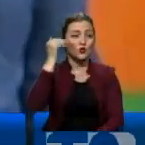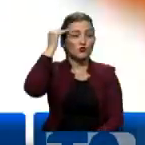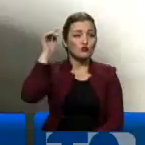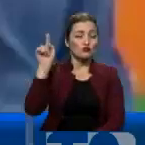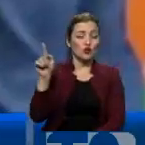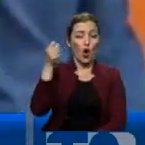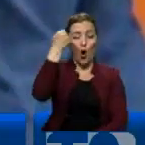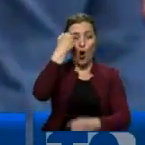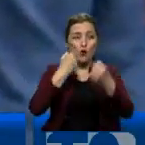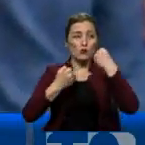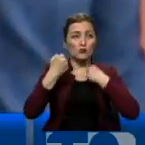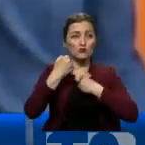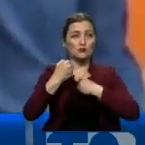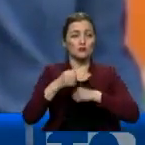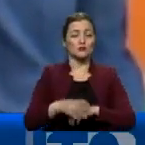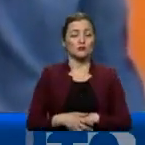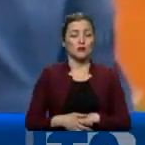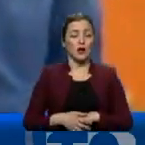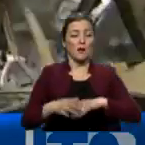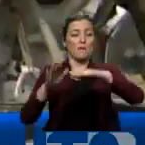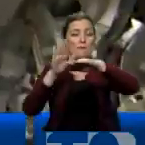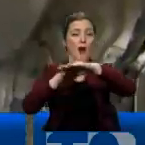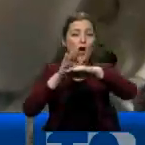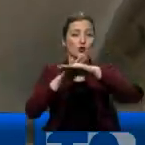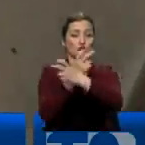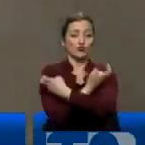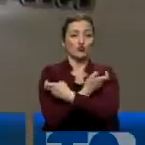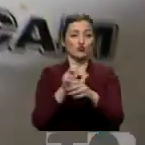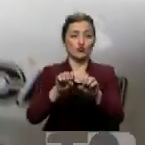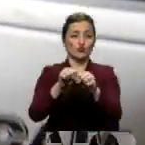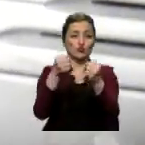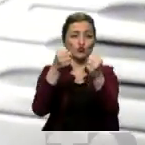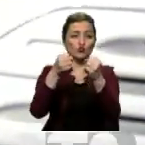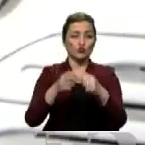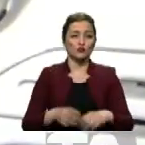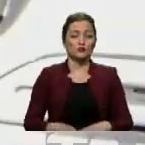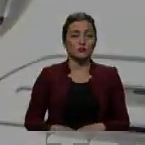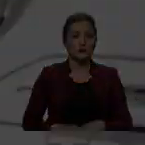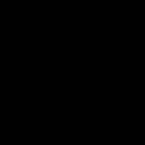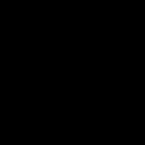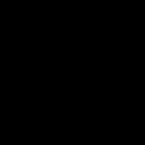presenta golpes y fractura en una de sus manos. Paul Tutiven, 24 horas.